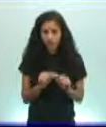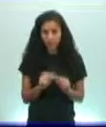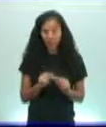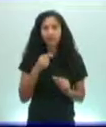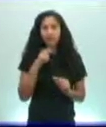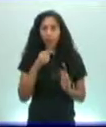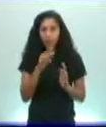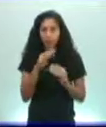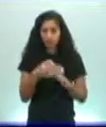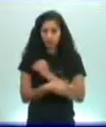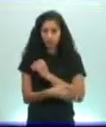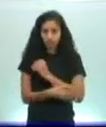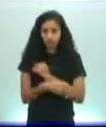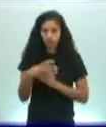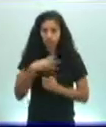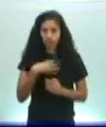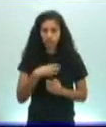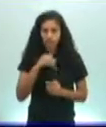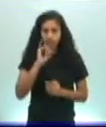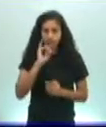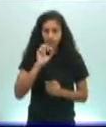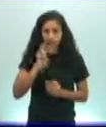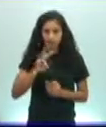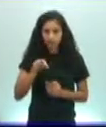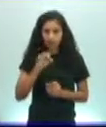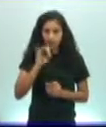mide 3,78 metros.